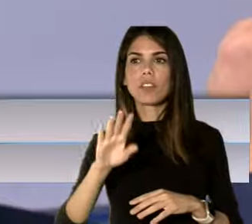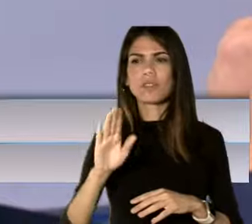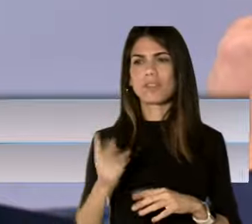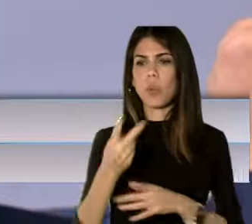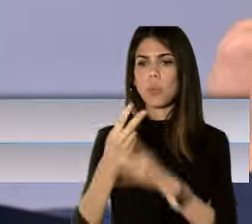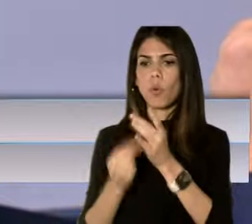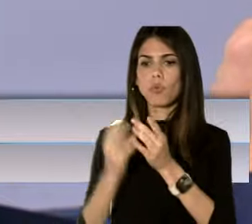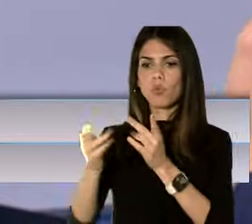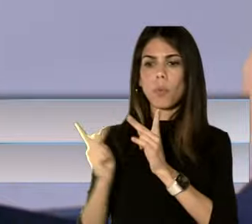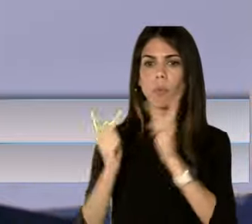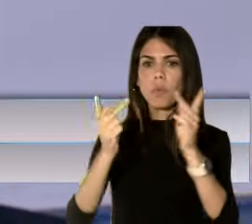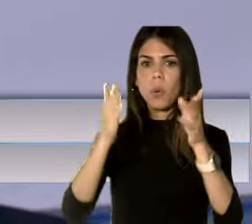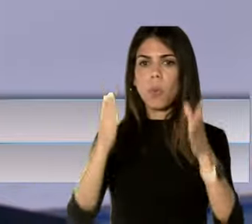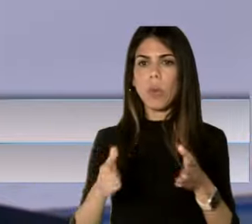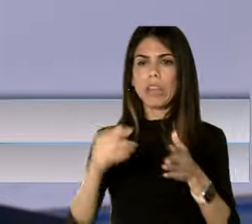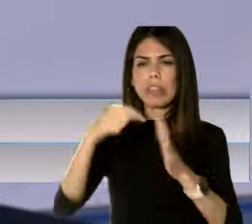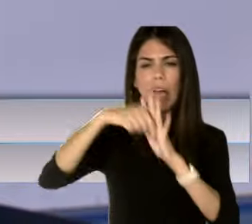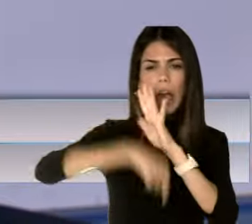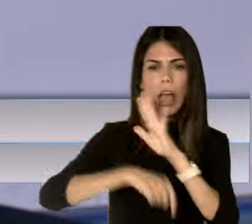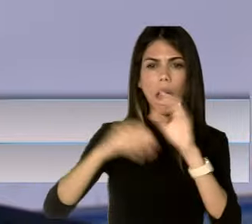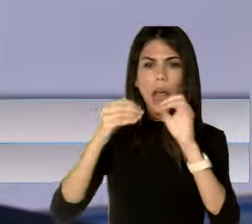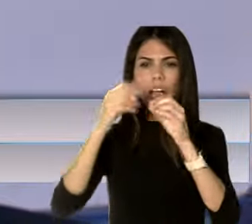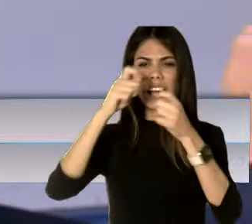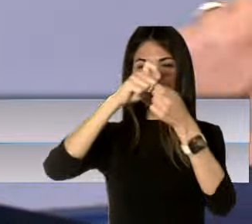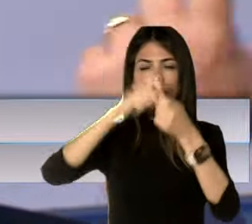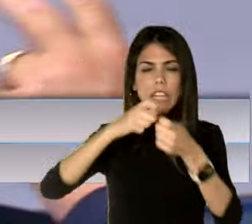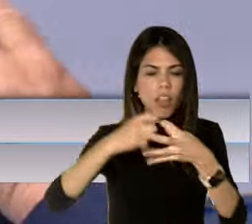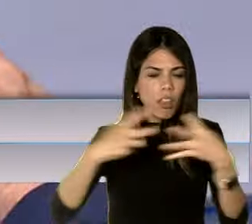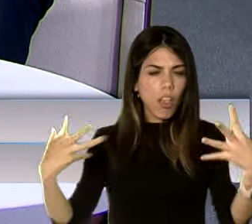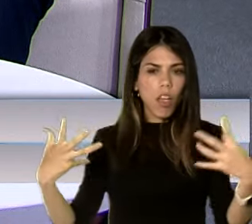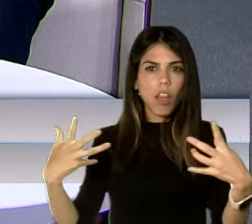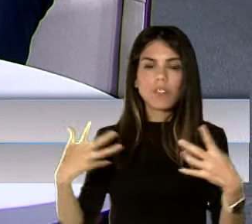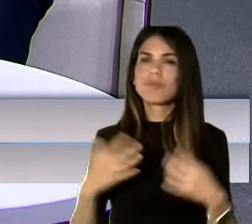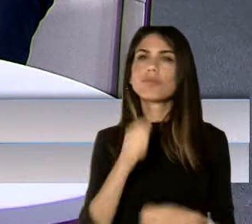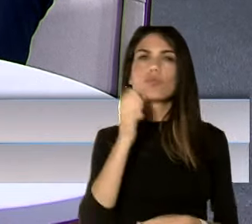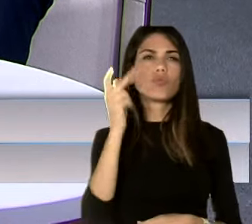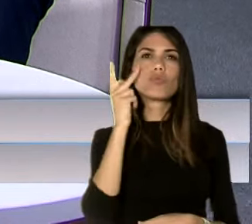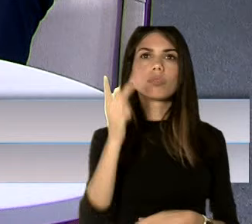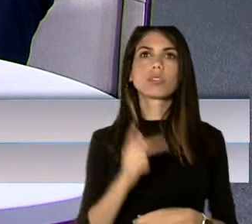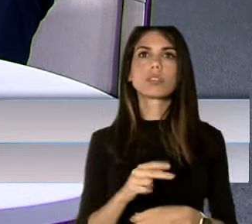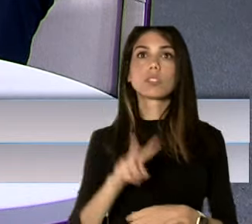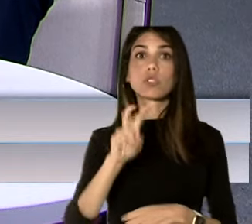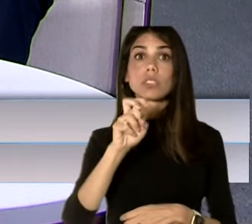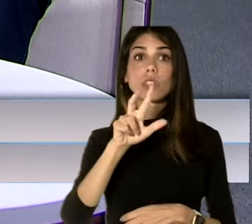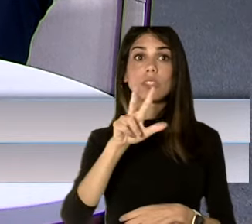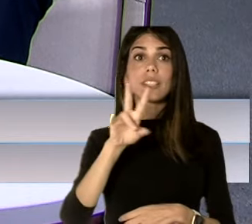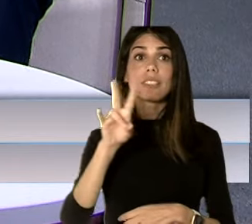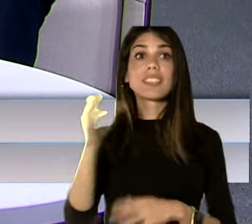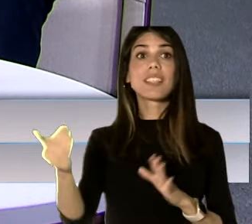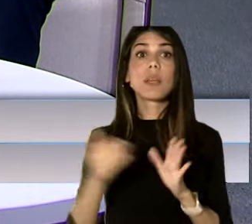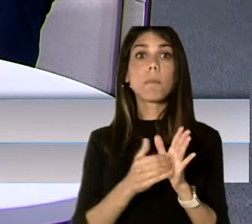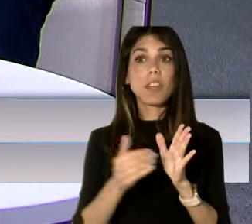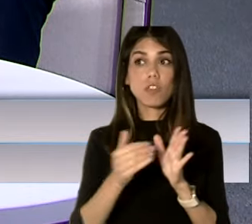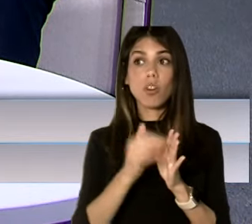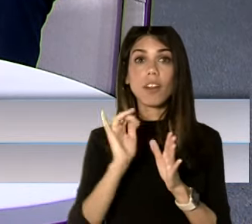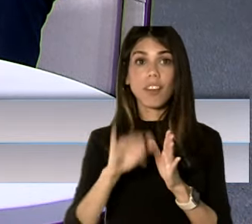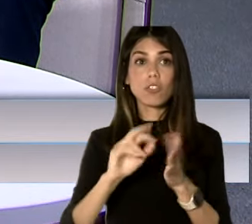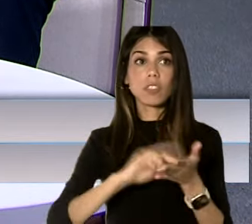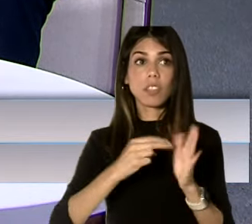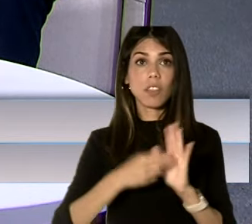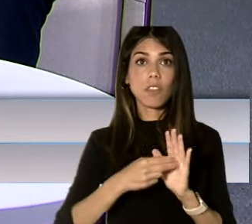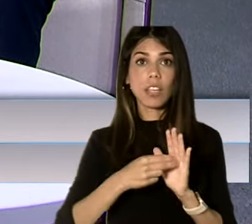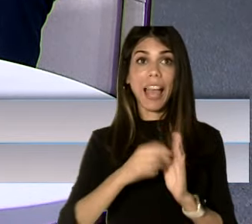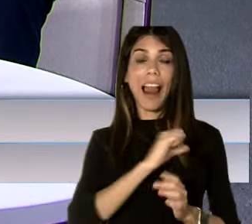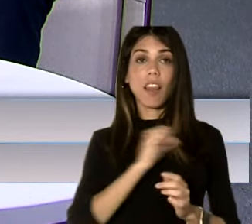allá de nos vamos a sentar con todos los sectores vamos a buscar alternativas y esto representa 237 millones para los alcaldes que son los que están